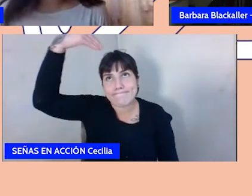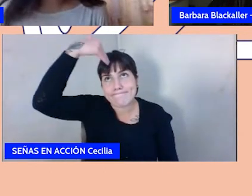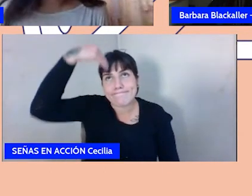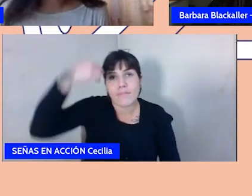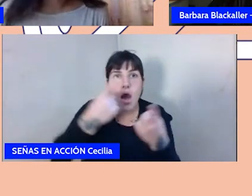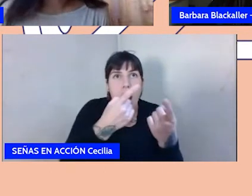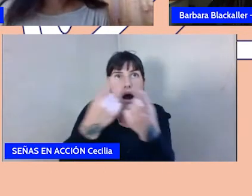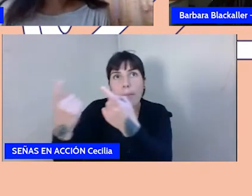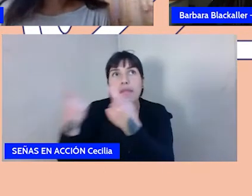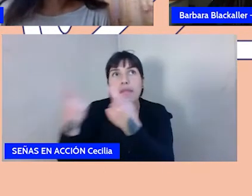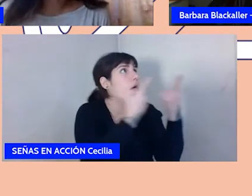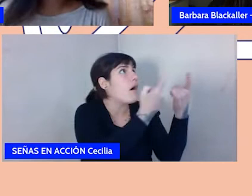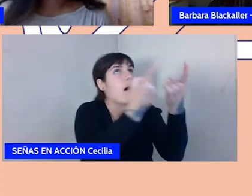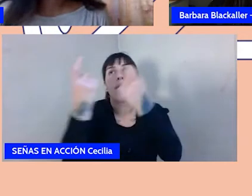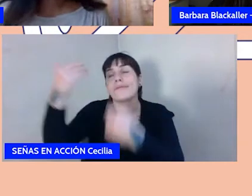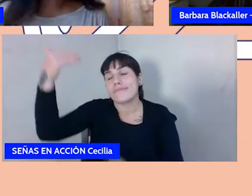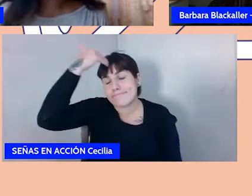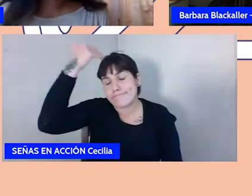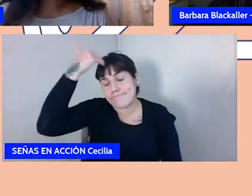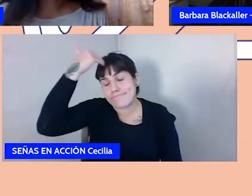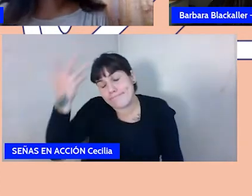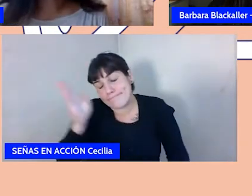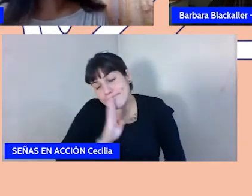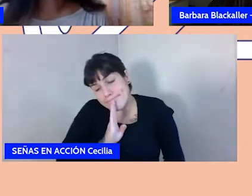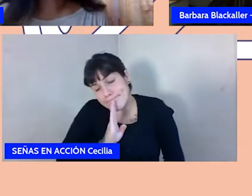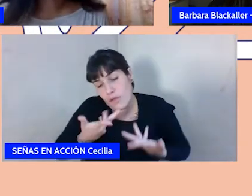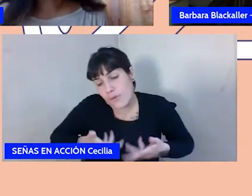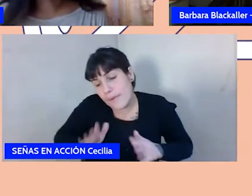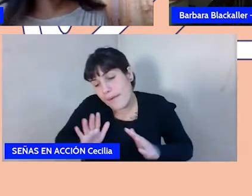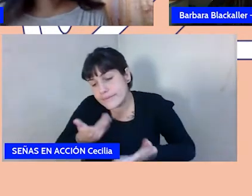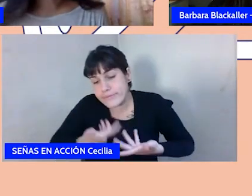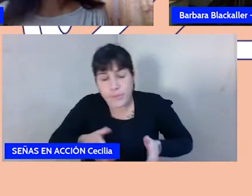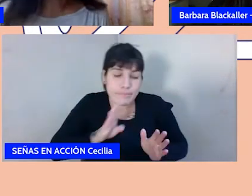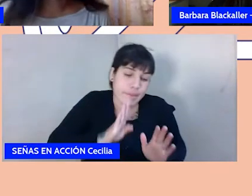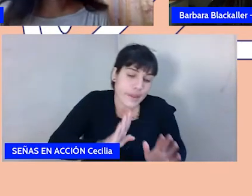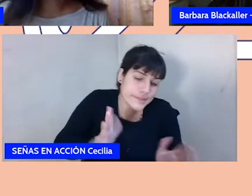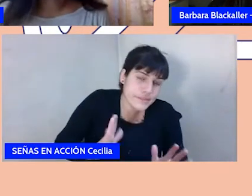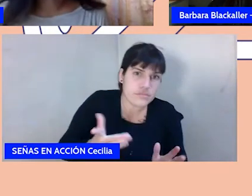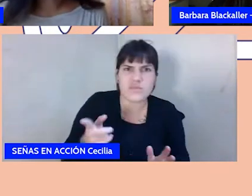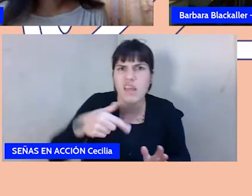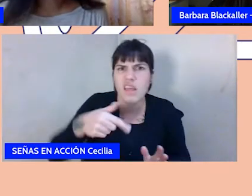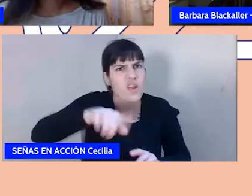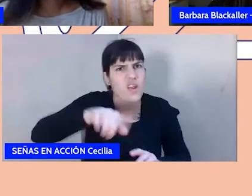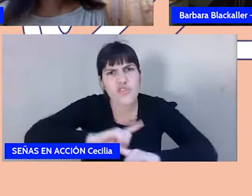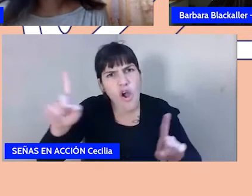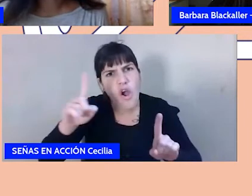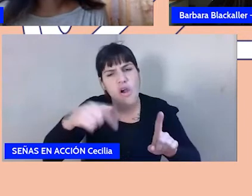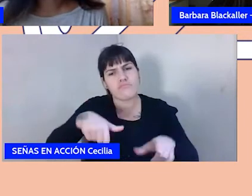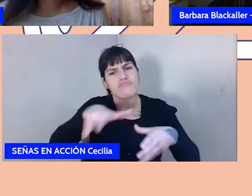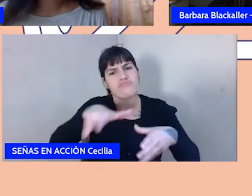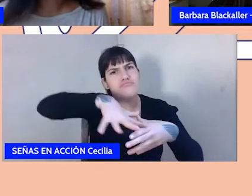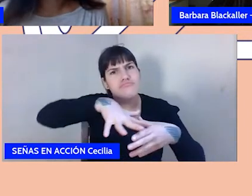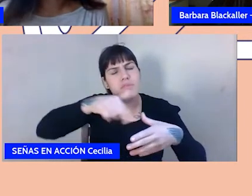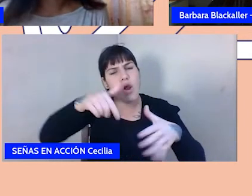justamente por pensar que eran normales. Y este tipo de espacios sirven también para desaprender, ¿no? Es al escuchar